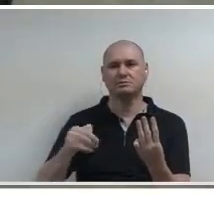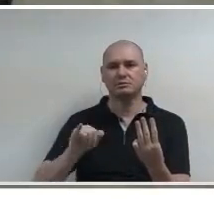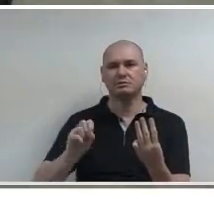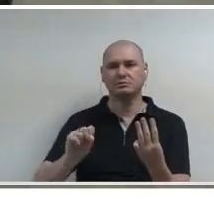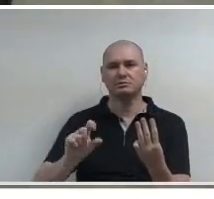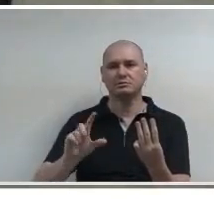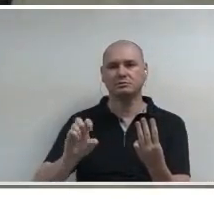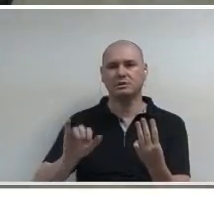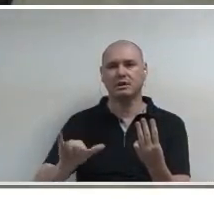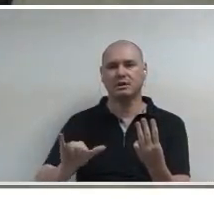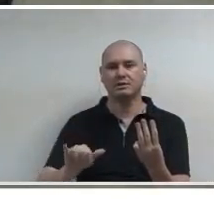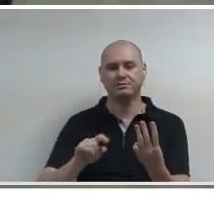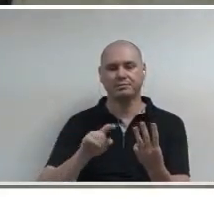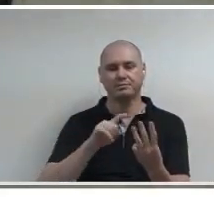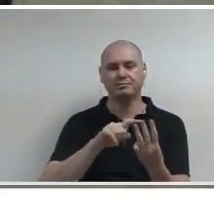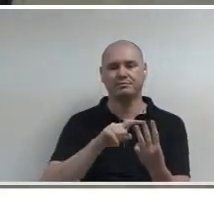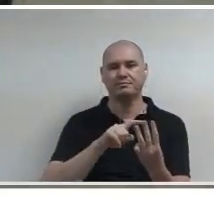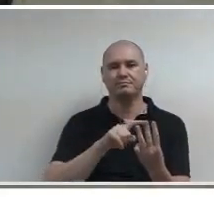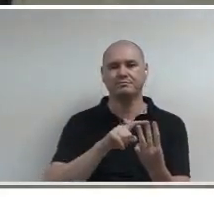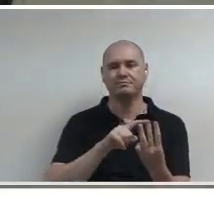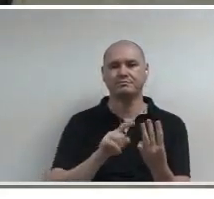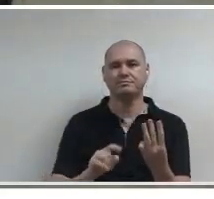Peterna Poina, abogada Shirley Vanessa